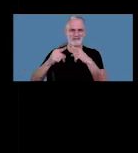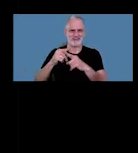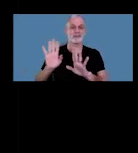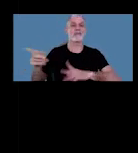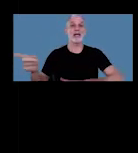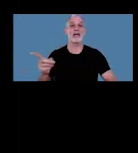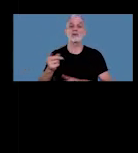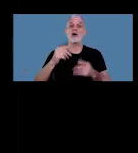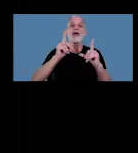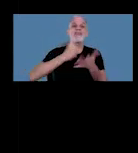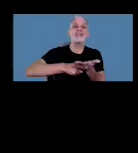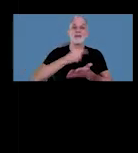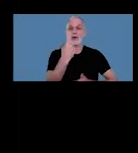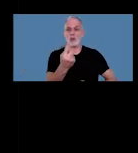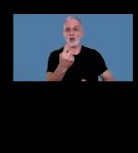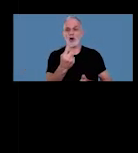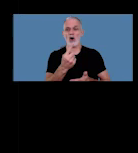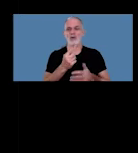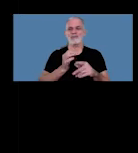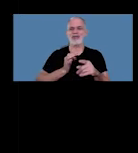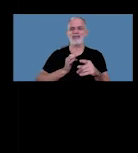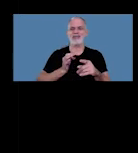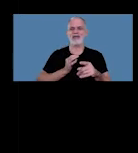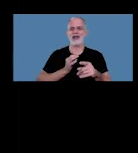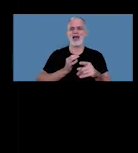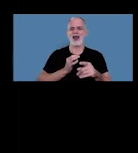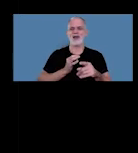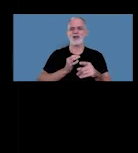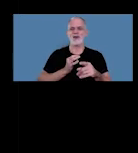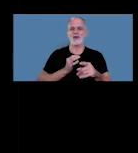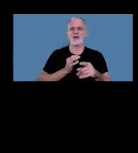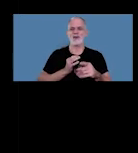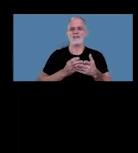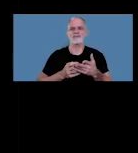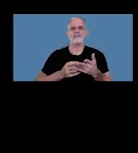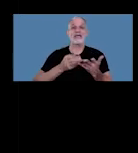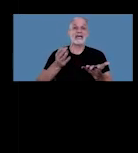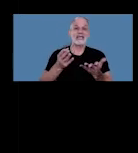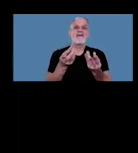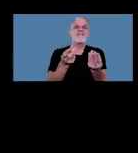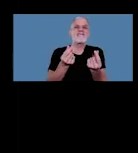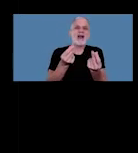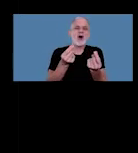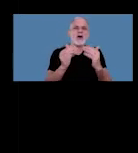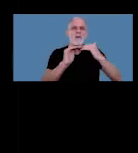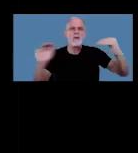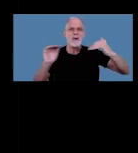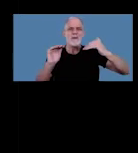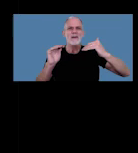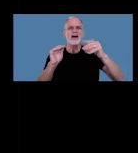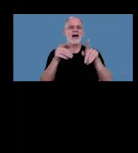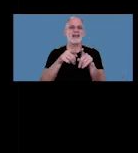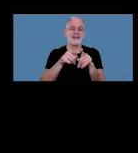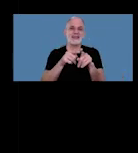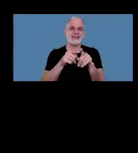dictamen 1 del 2018 de AFIP? Este es el que habló tanto del valor fiscal homogéneo que vimos antes, y